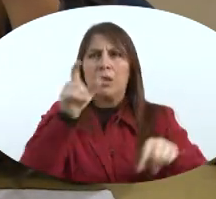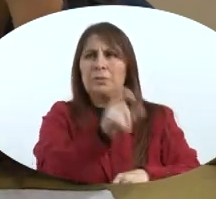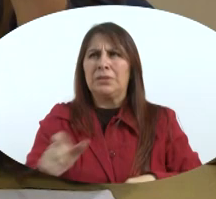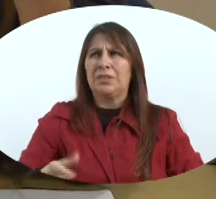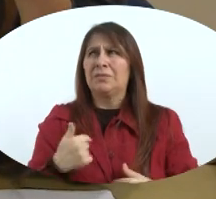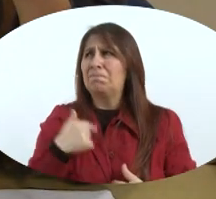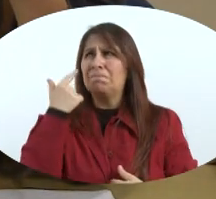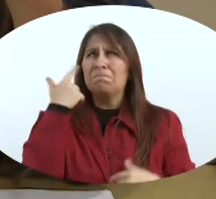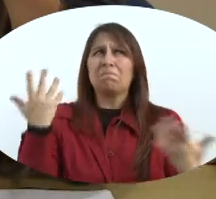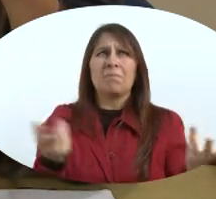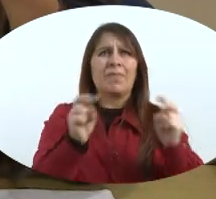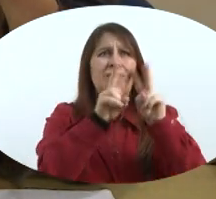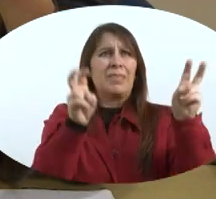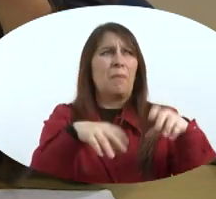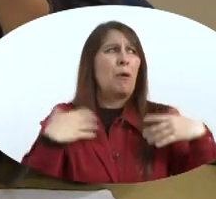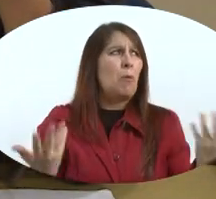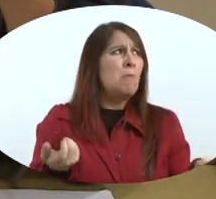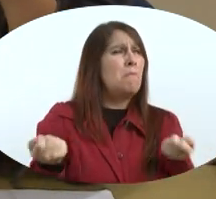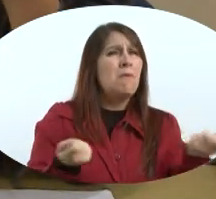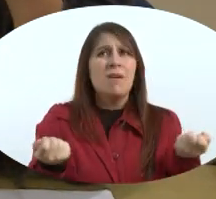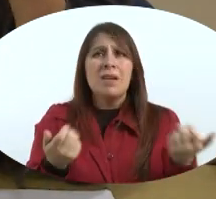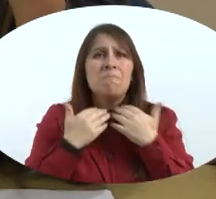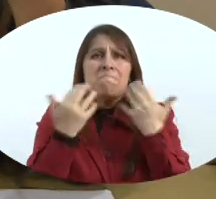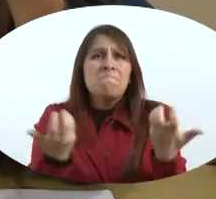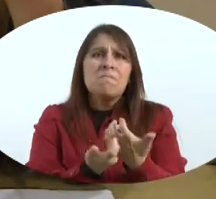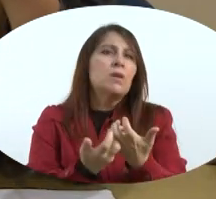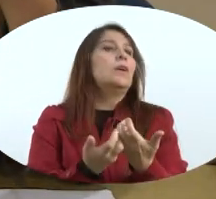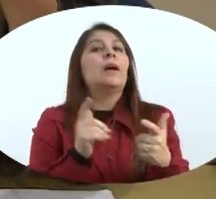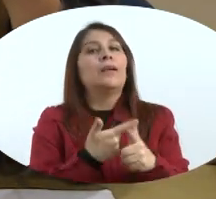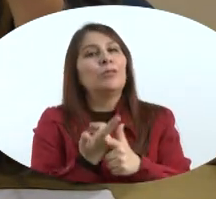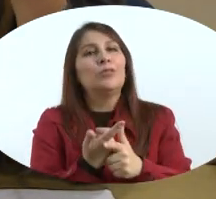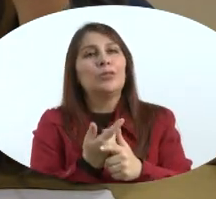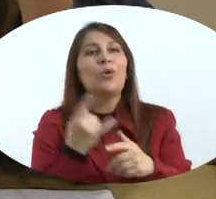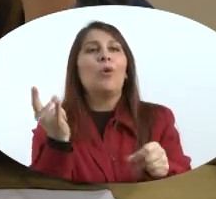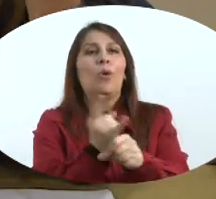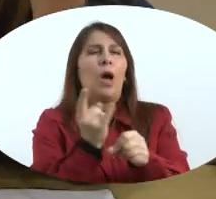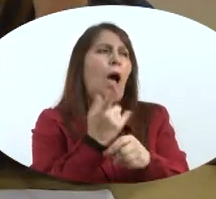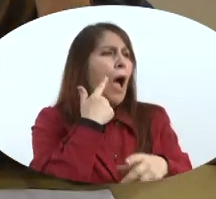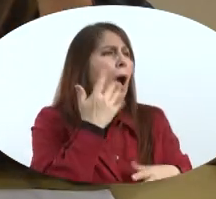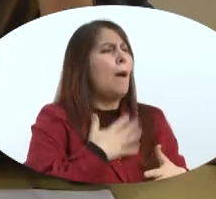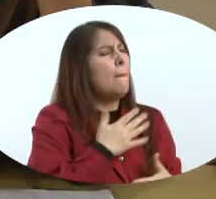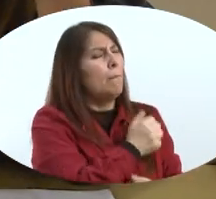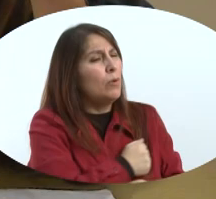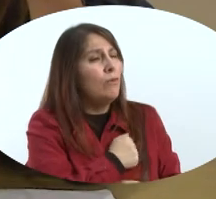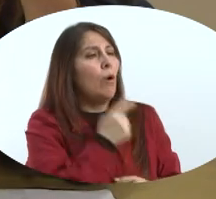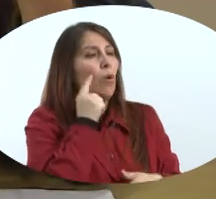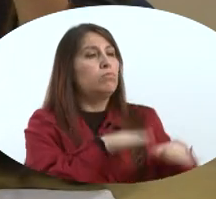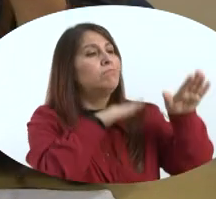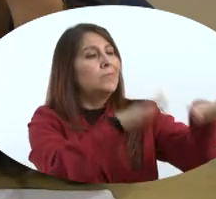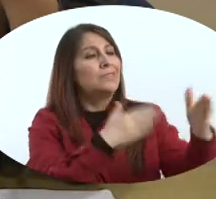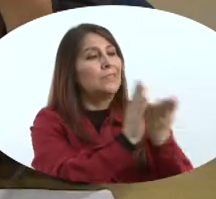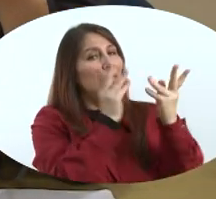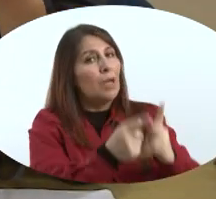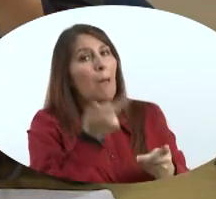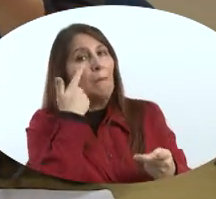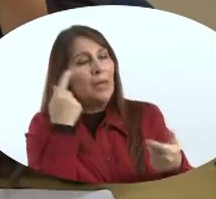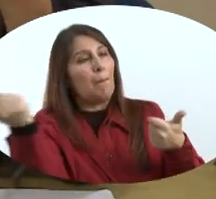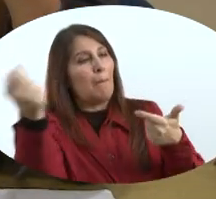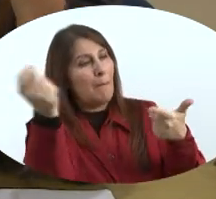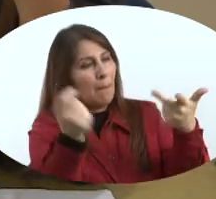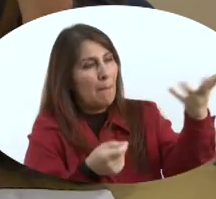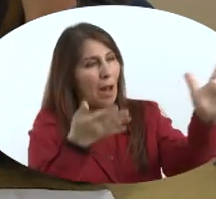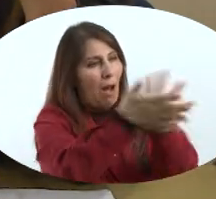ese tema a quién dirigirse y pues lo hacen con las representaciones estudiantiles en el ejercicio y en mi experiencia que he tenido